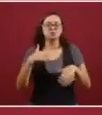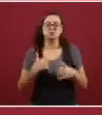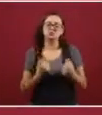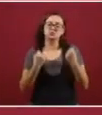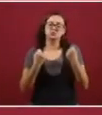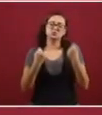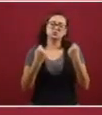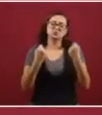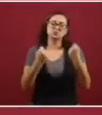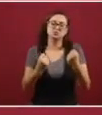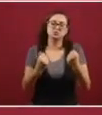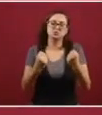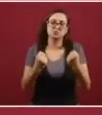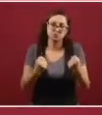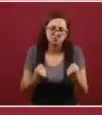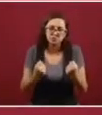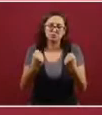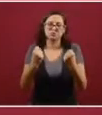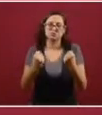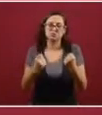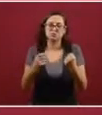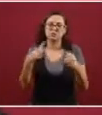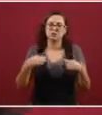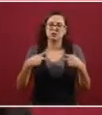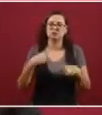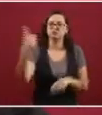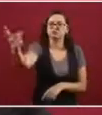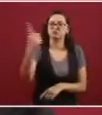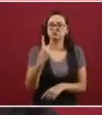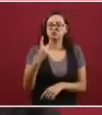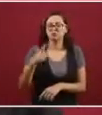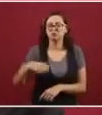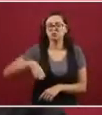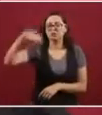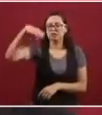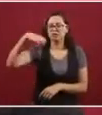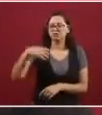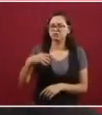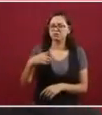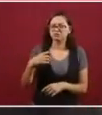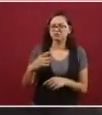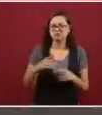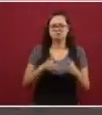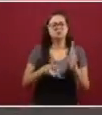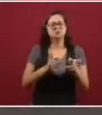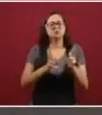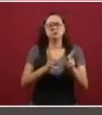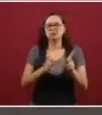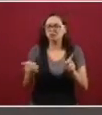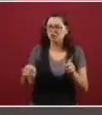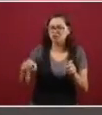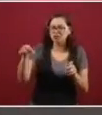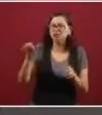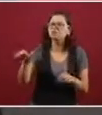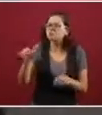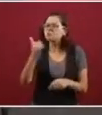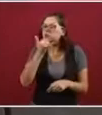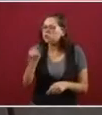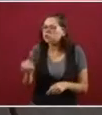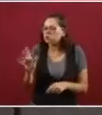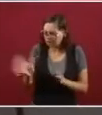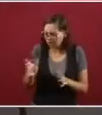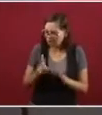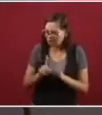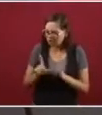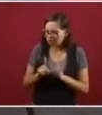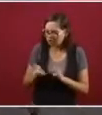para plantarme algo, me encuentro un adulto mayor y le pregunto, a ver, ¿ya te llegó